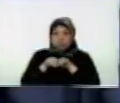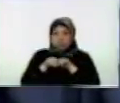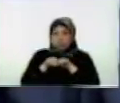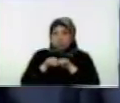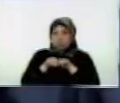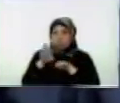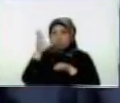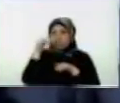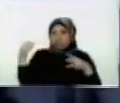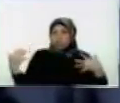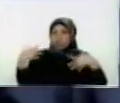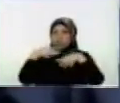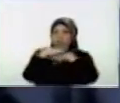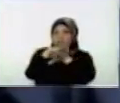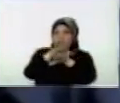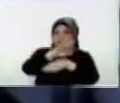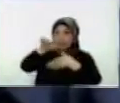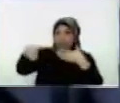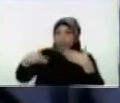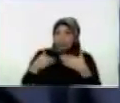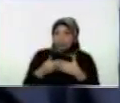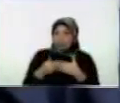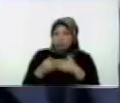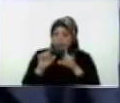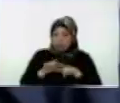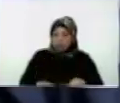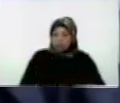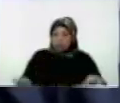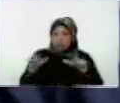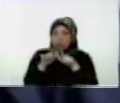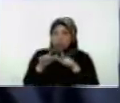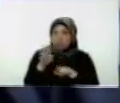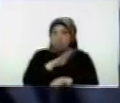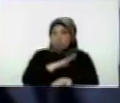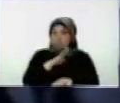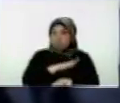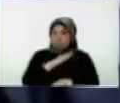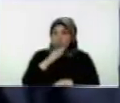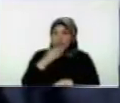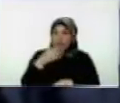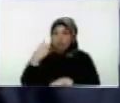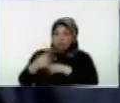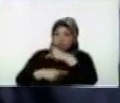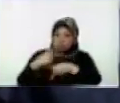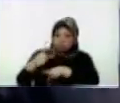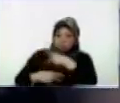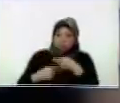la integridad territorial y la autodeterminación nacional.